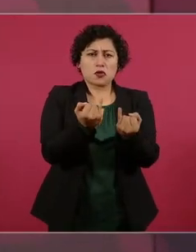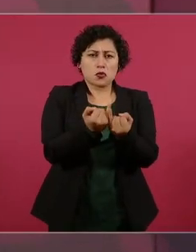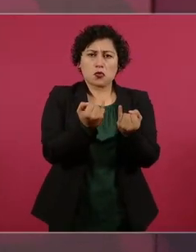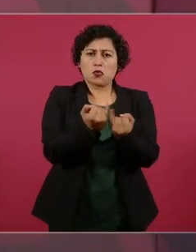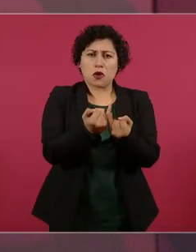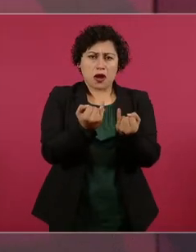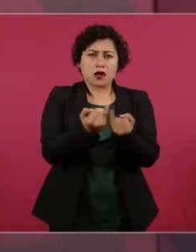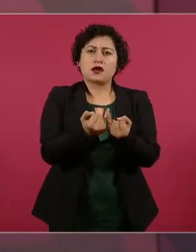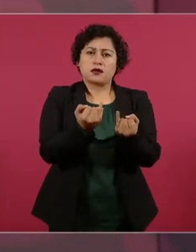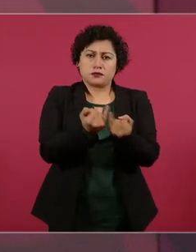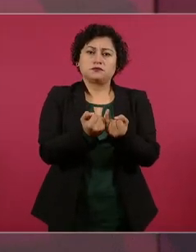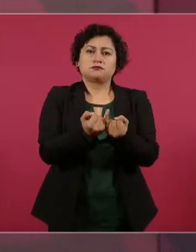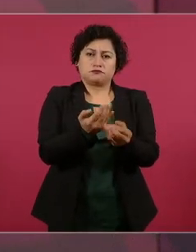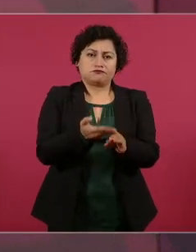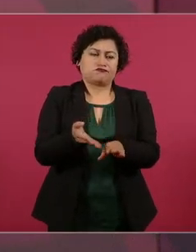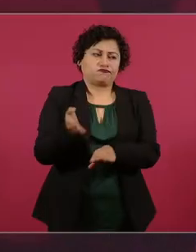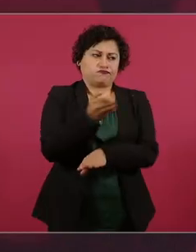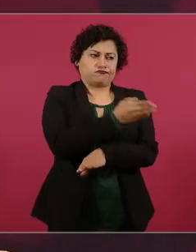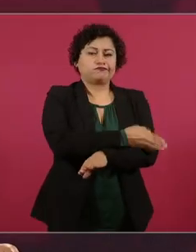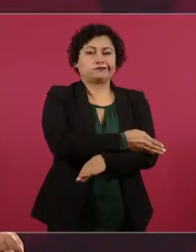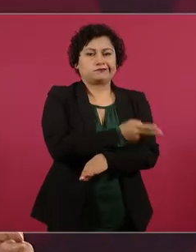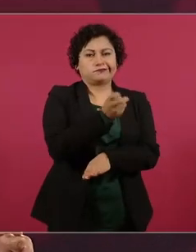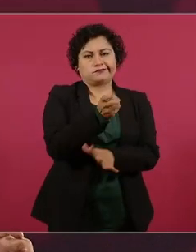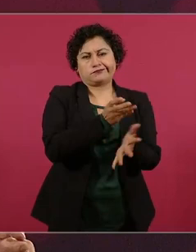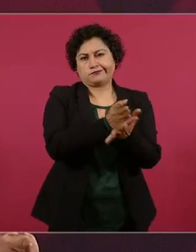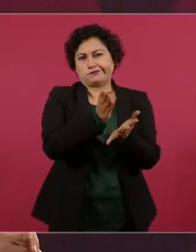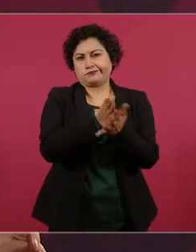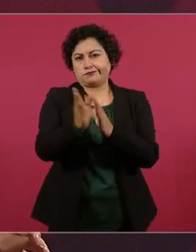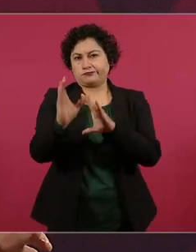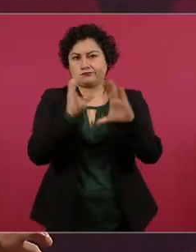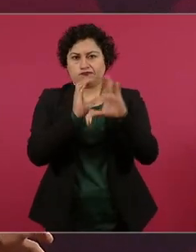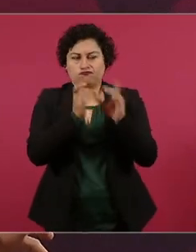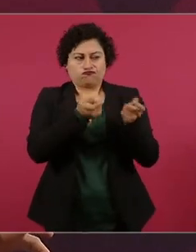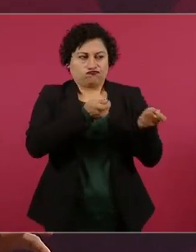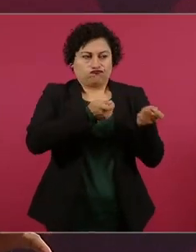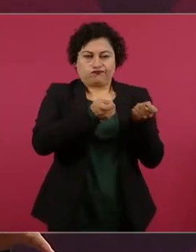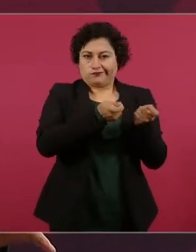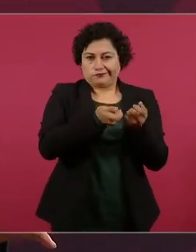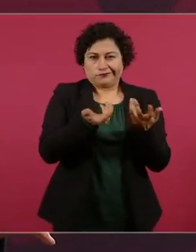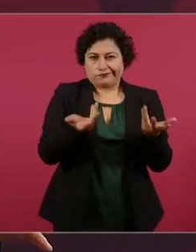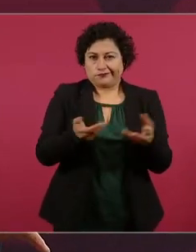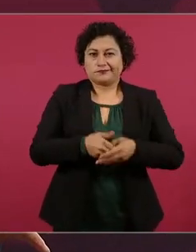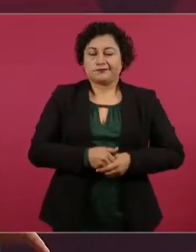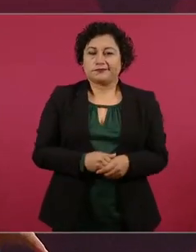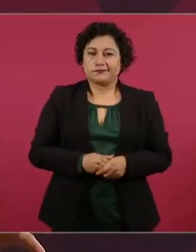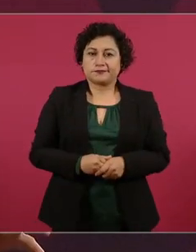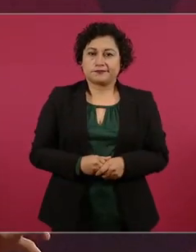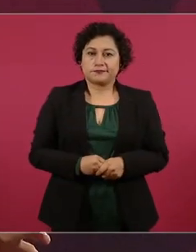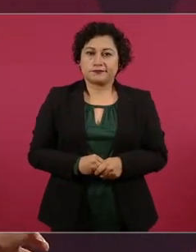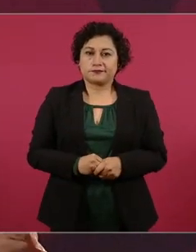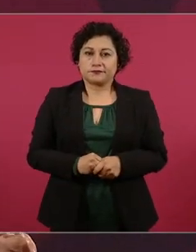el manejo, el control de los medios. Pero lo